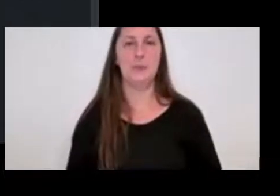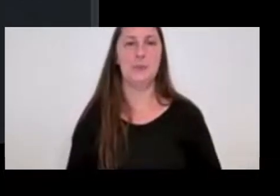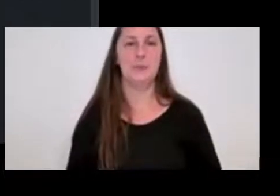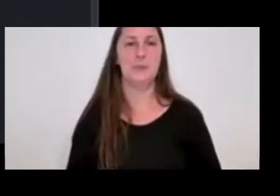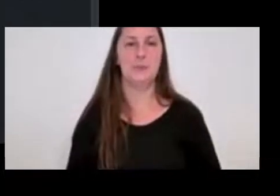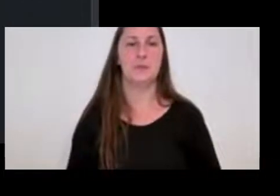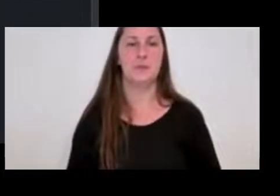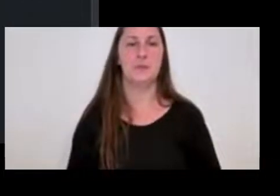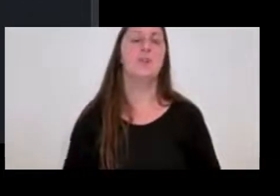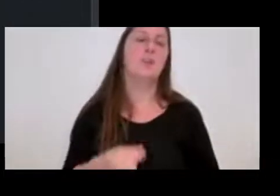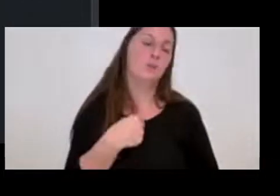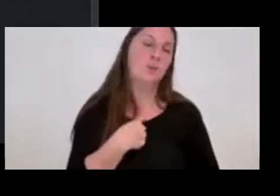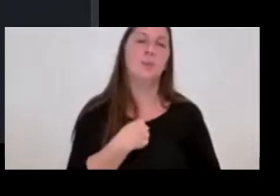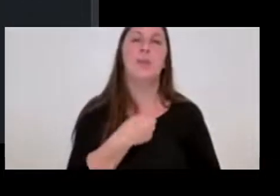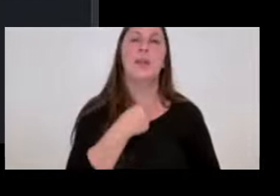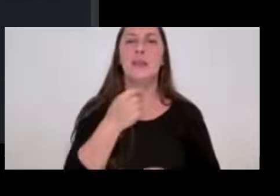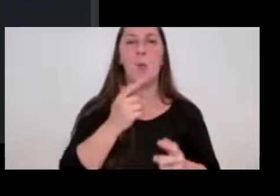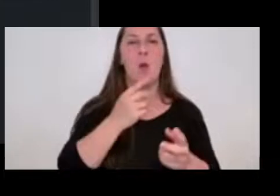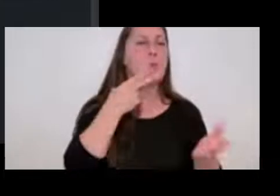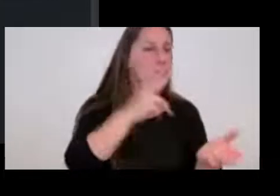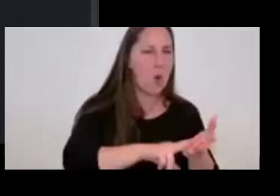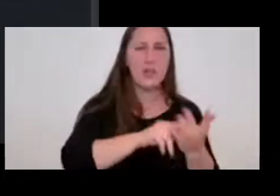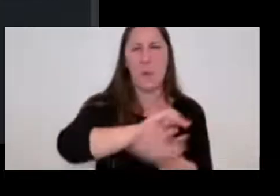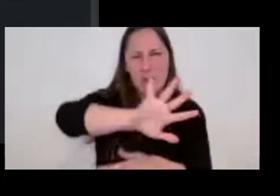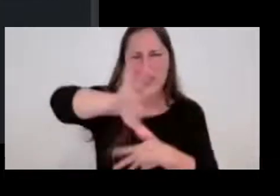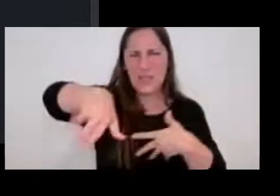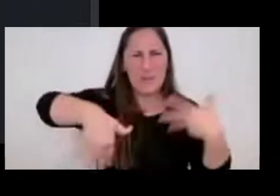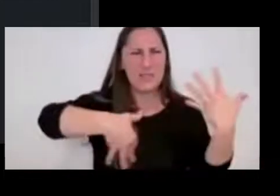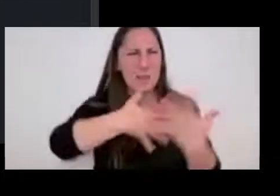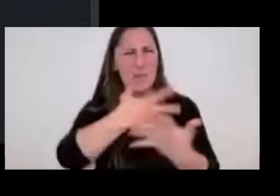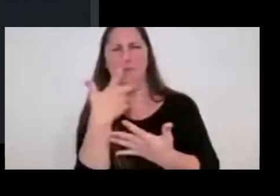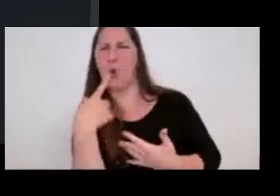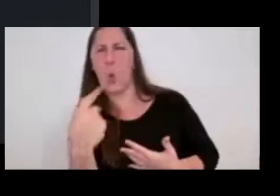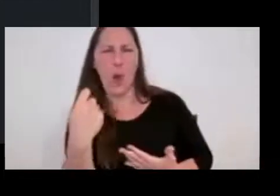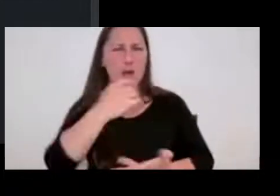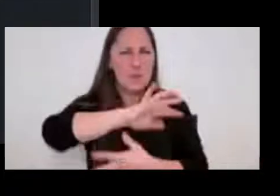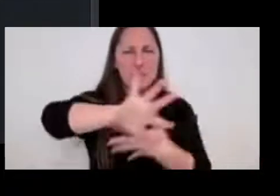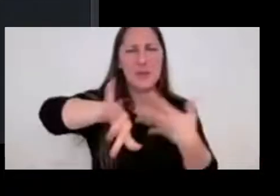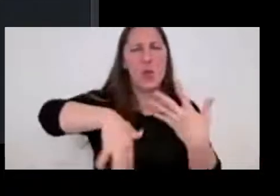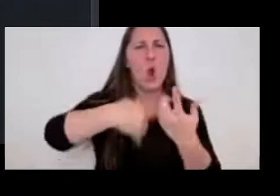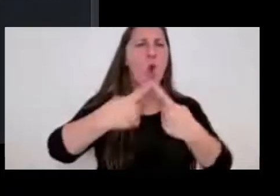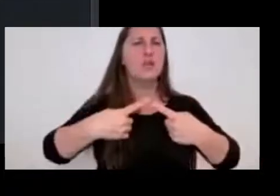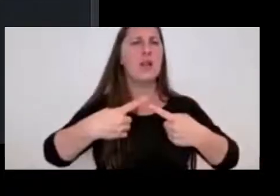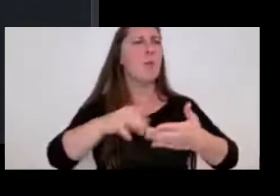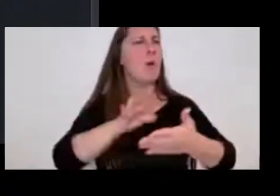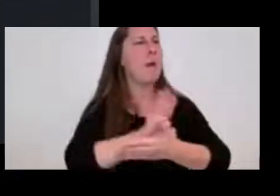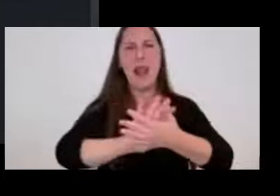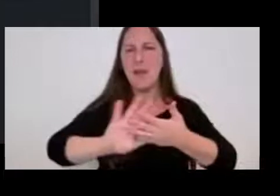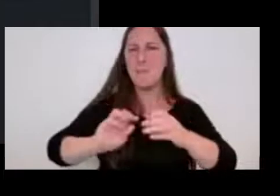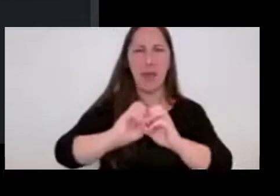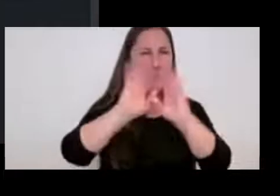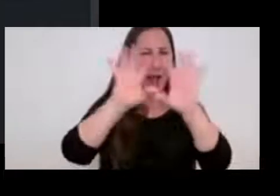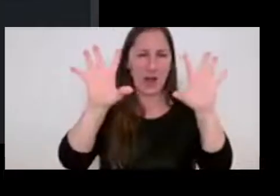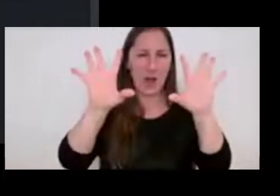Quiero decir, la mezcla de estas aguas impositivas y previsionales no hicieron que las cuestiones se depuren bien, digamos. Hay muchísimos